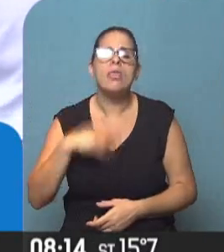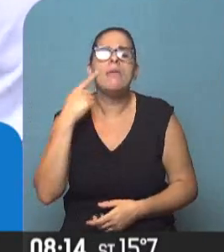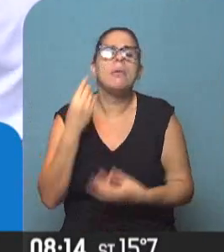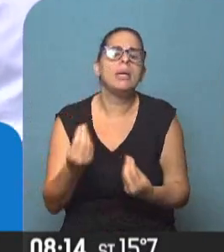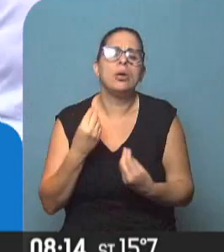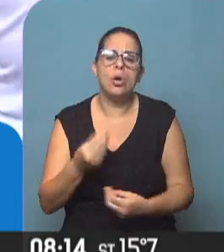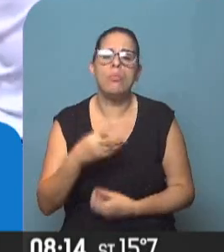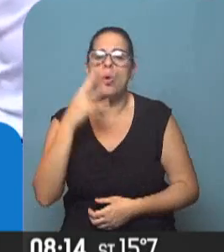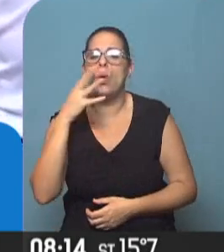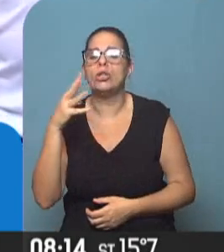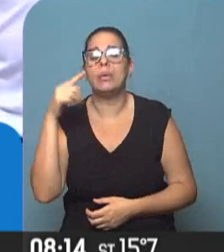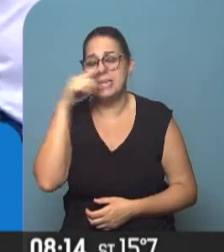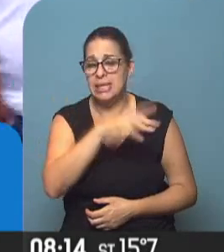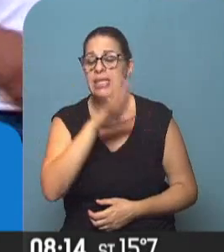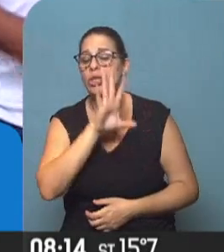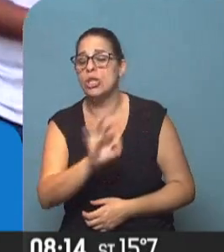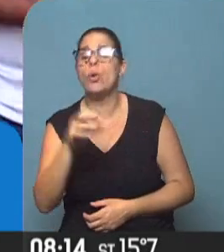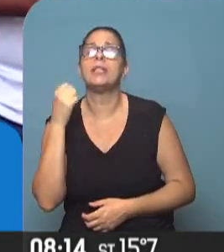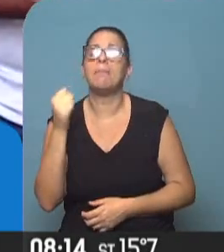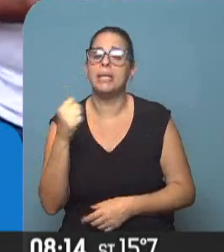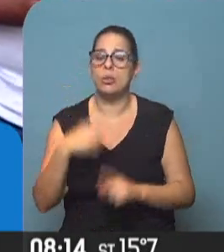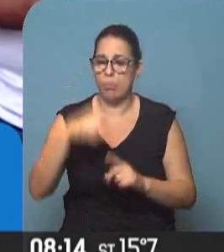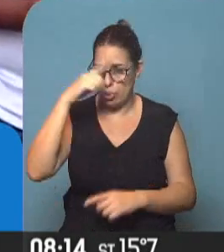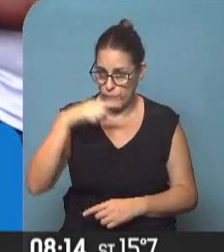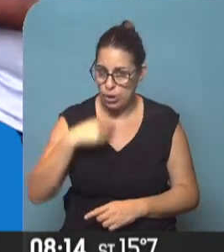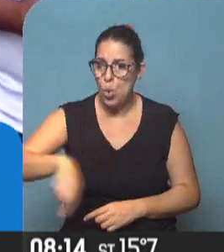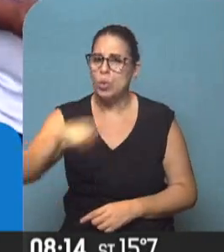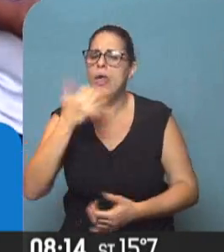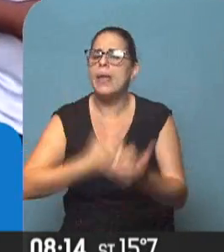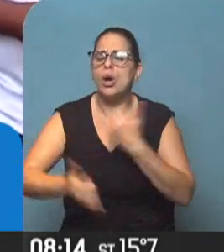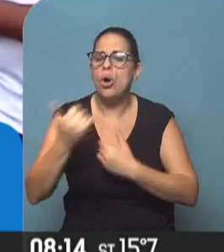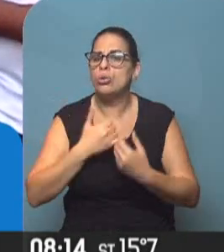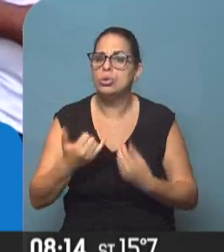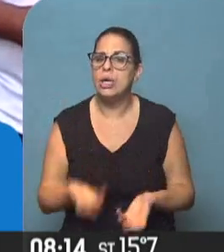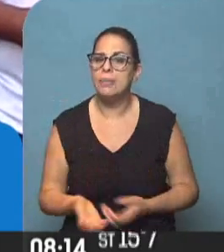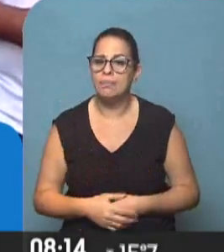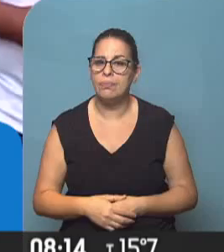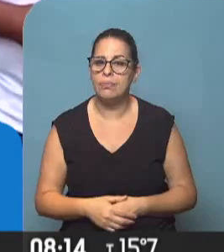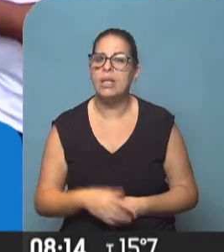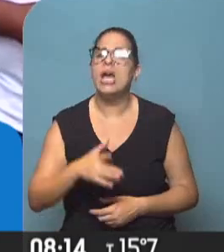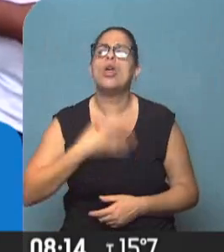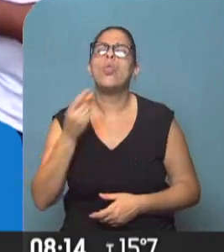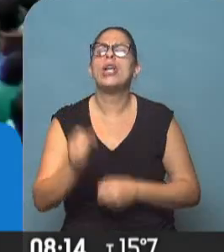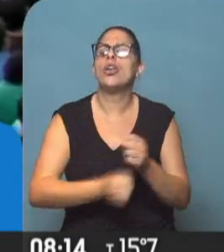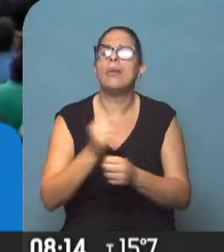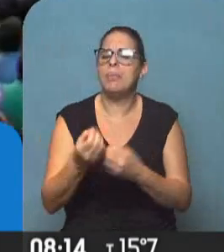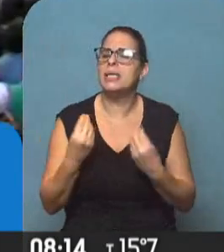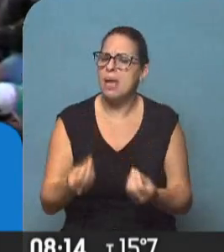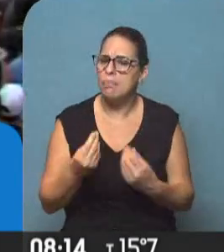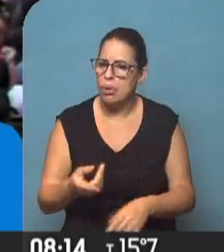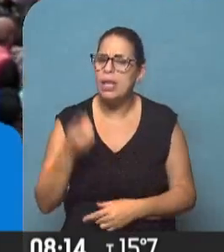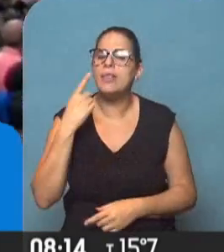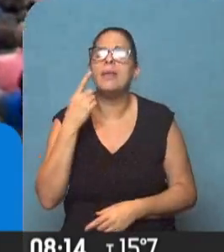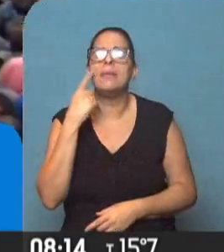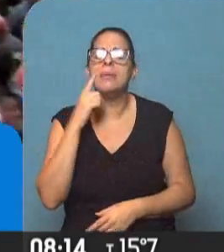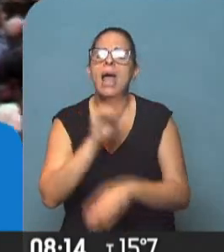con 4.750 pesos. Díganme qué CEO de qué empresa puede vivir con esa